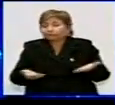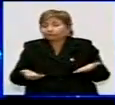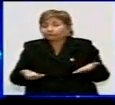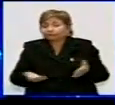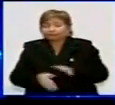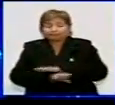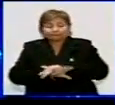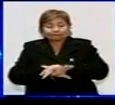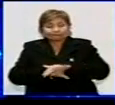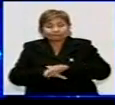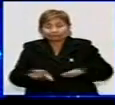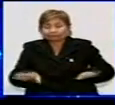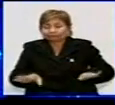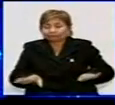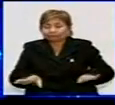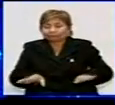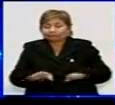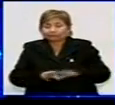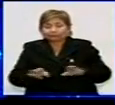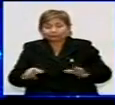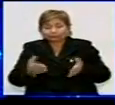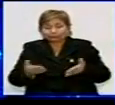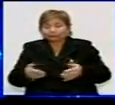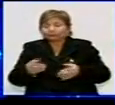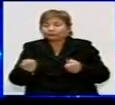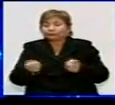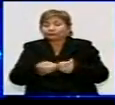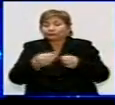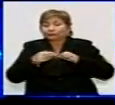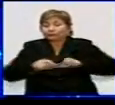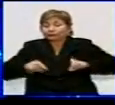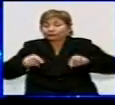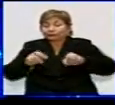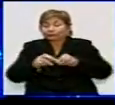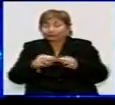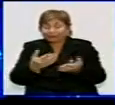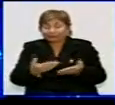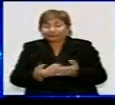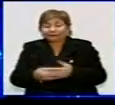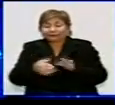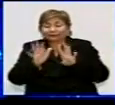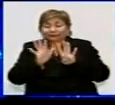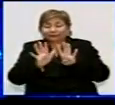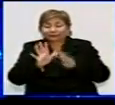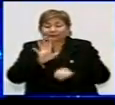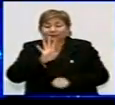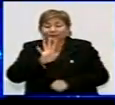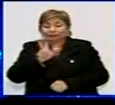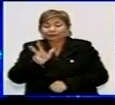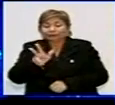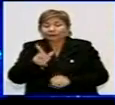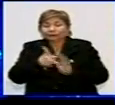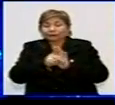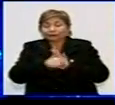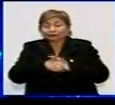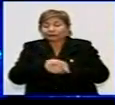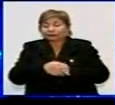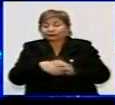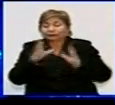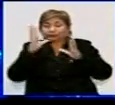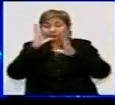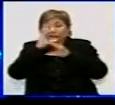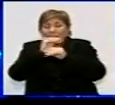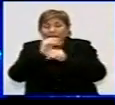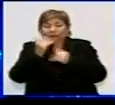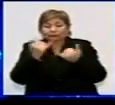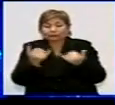terminar a levantarse la sesión del pleno del parlamento a las 9 con 43 minutos el de la noche